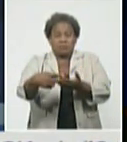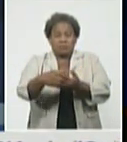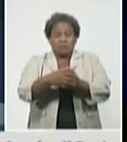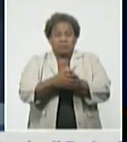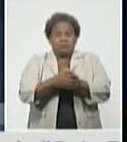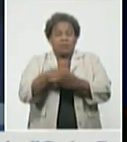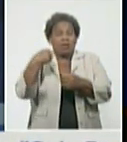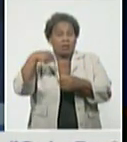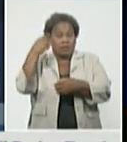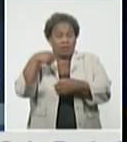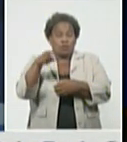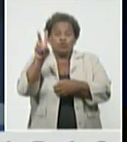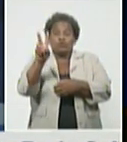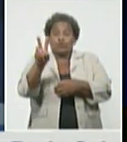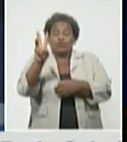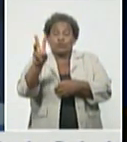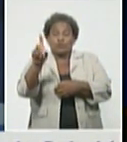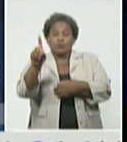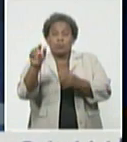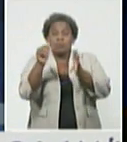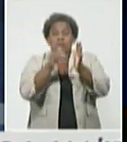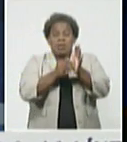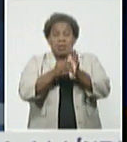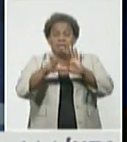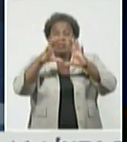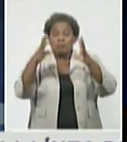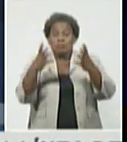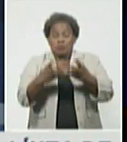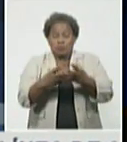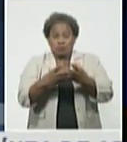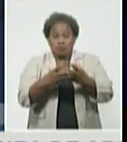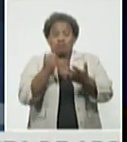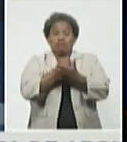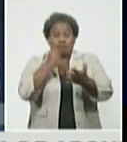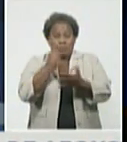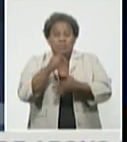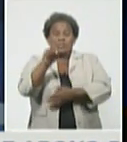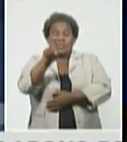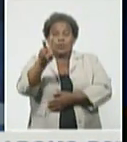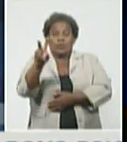los 231.000 del mundo que se diagnosticaron,